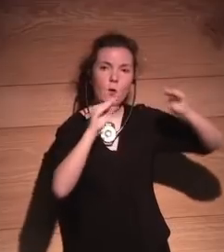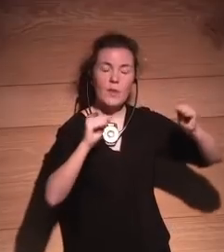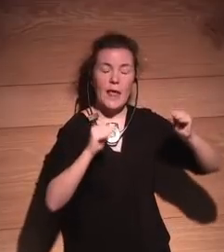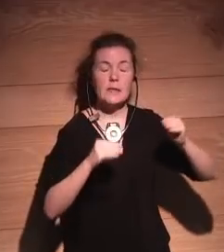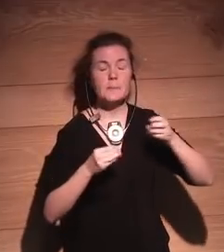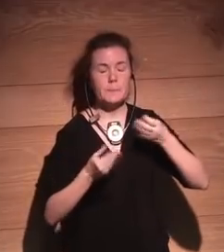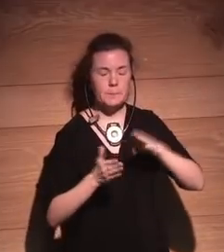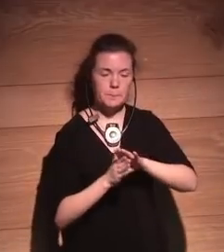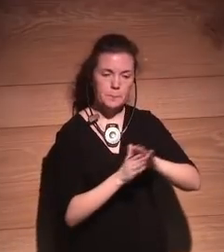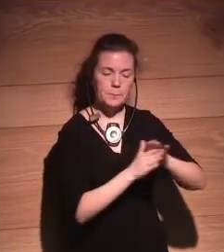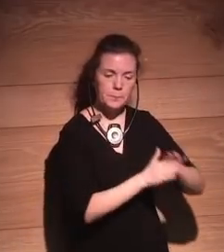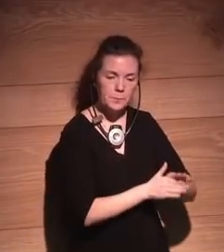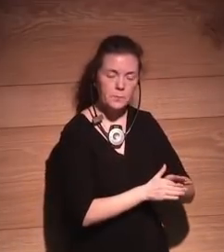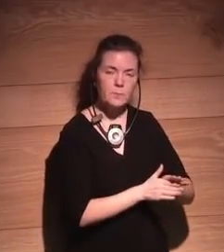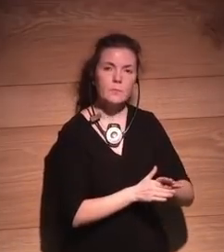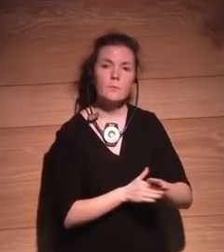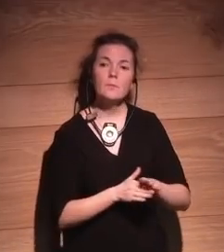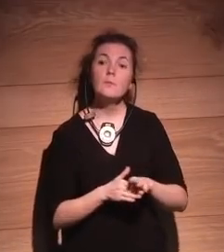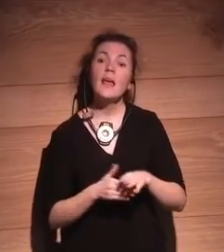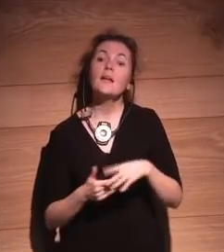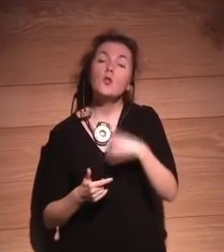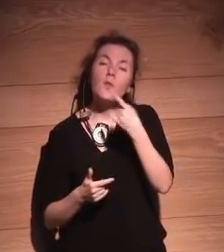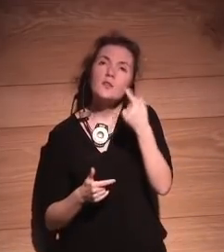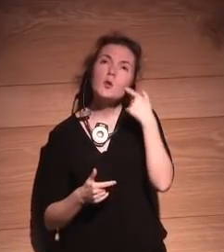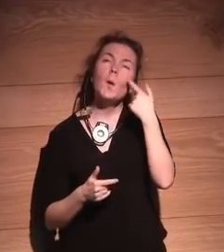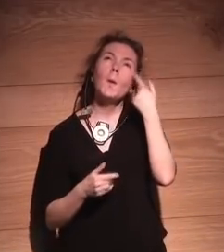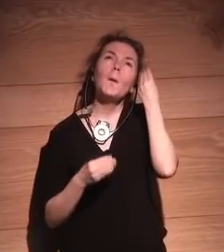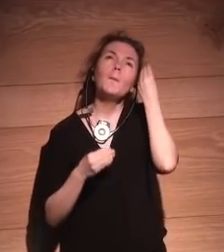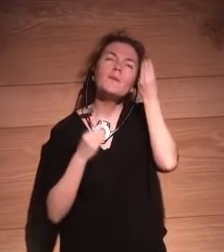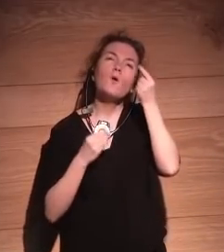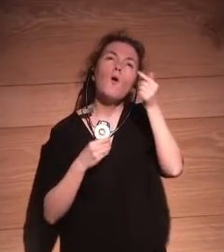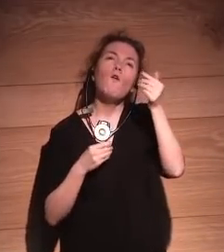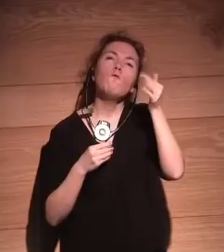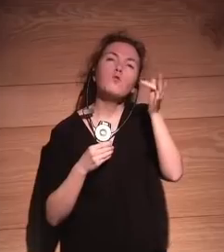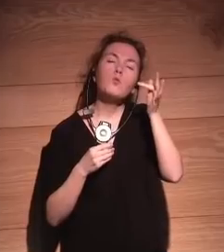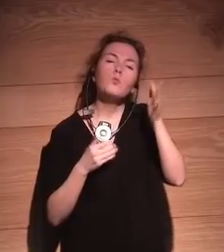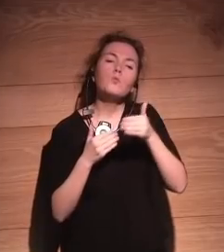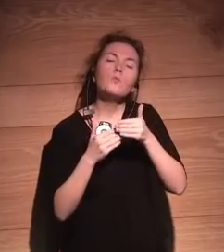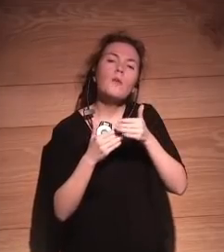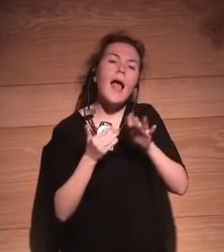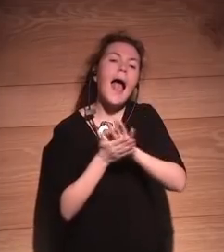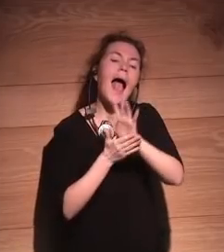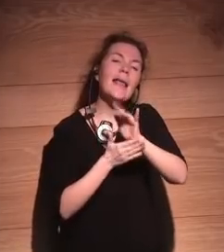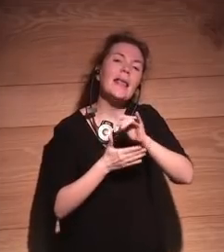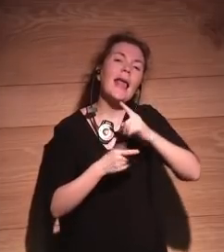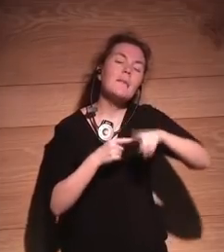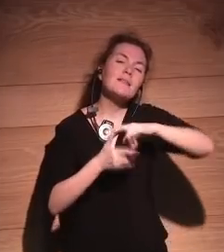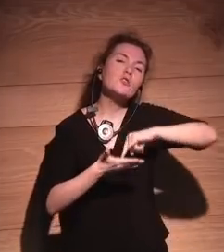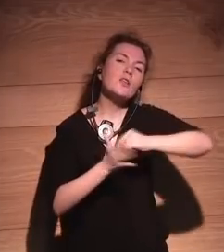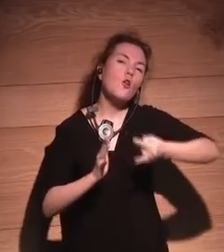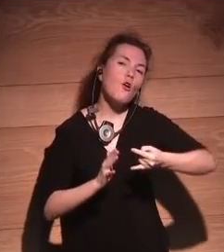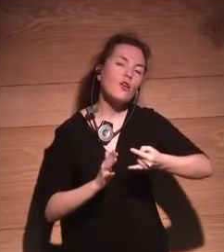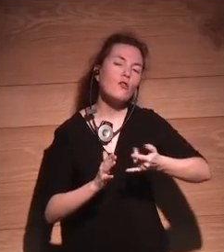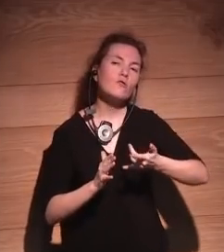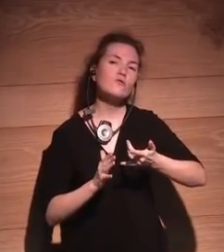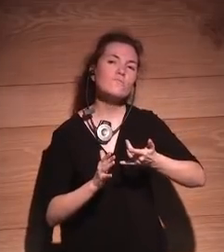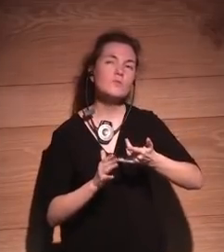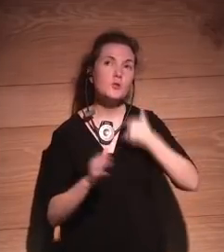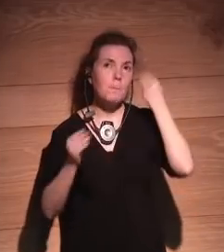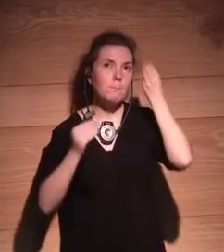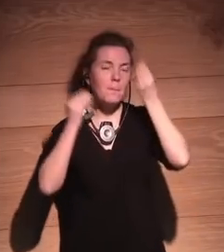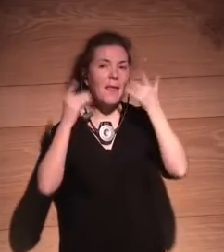Bien, dicho esto, también en lo que dices, sí que veo esperanzas en que yo creo que hay elementos tecnológicos que lo que han estado es,